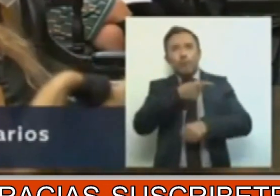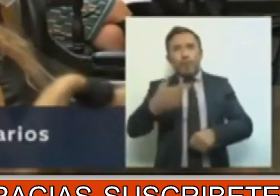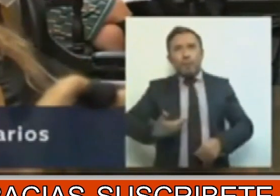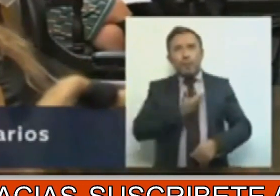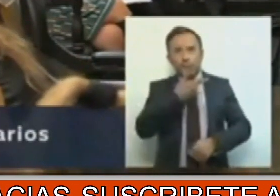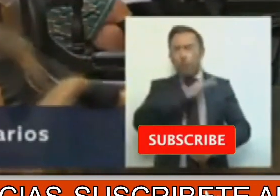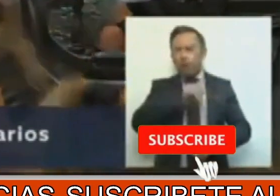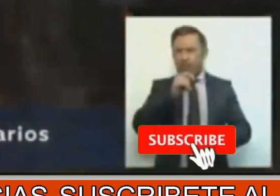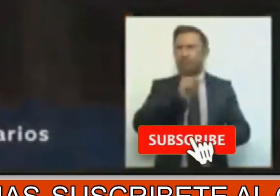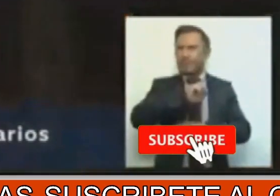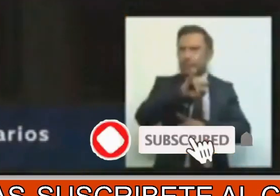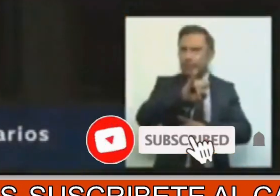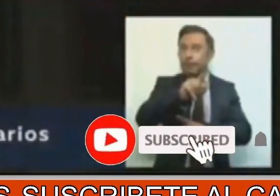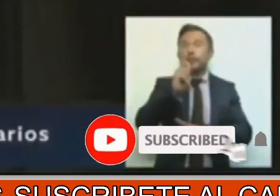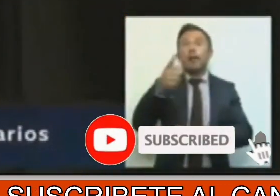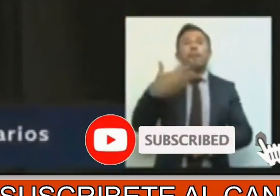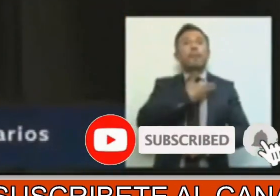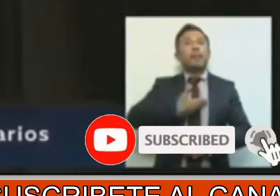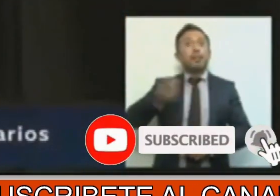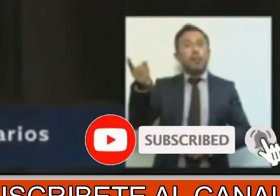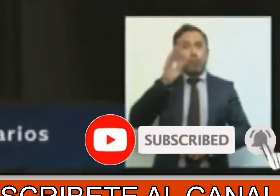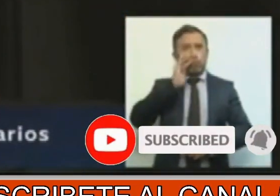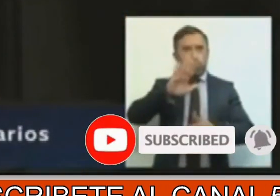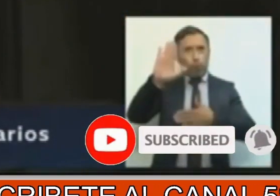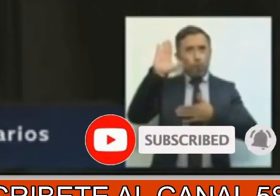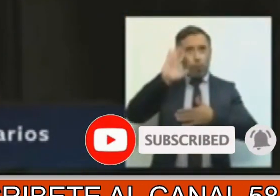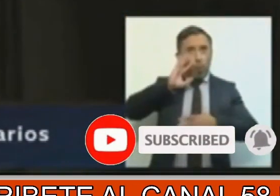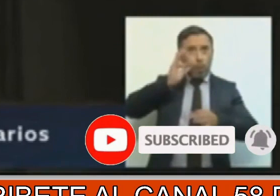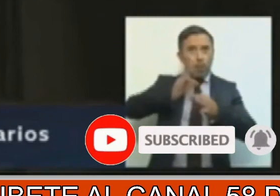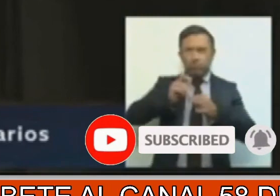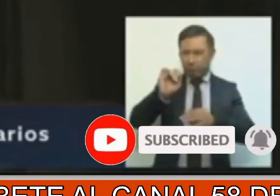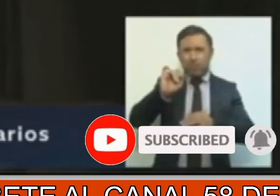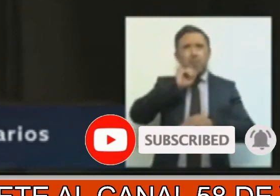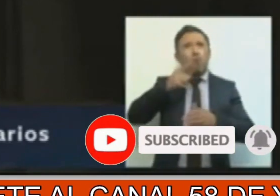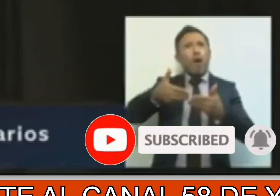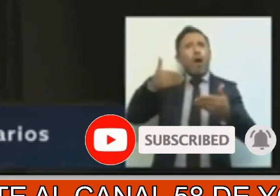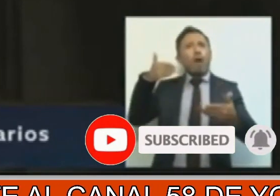su palabra, como la ha cumplido